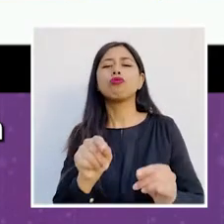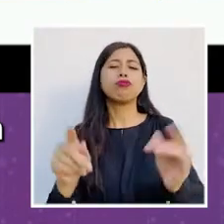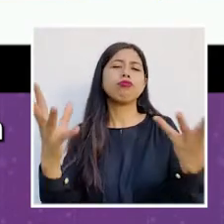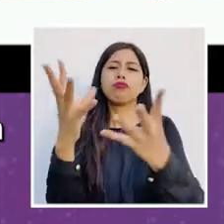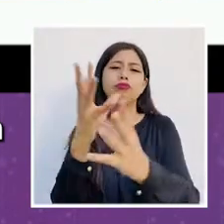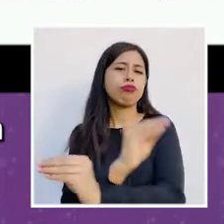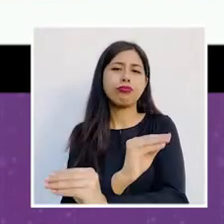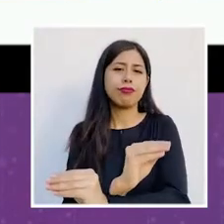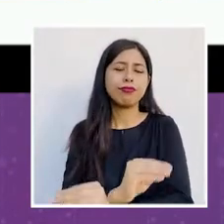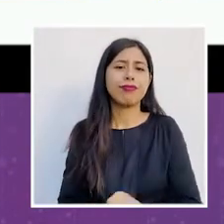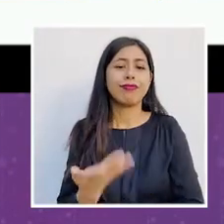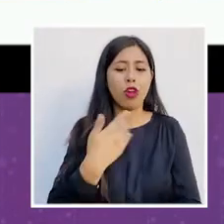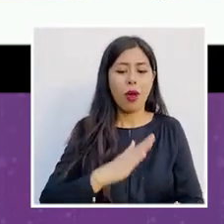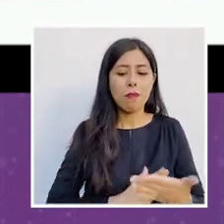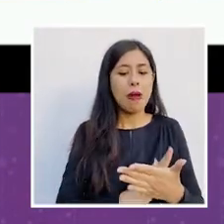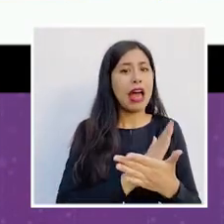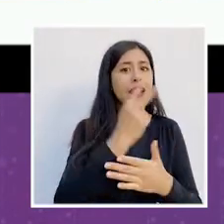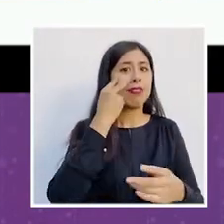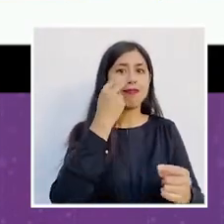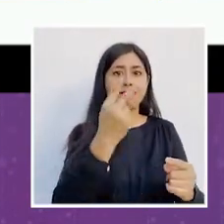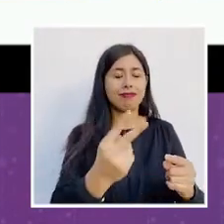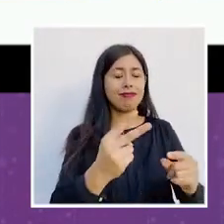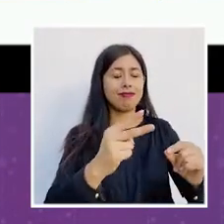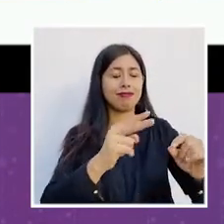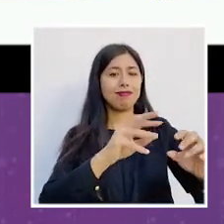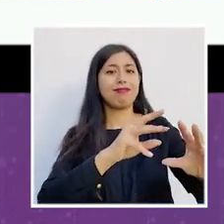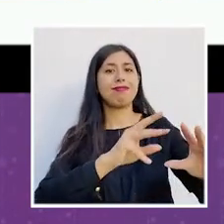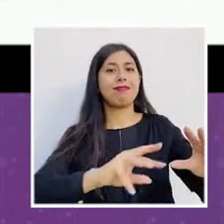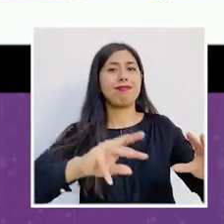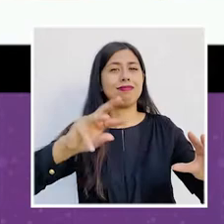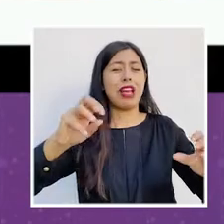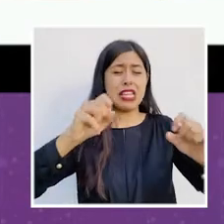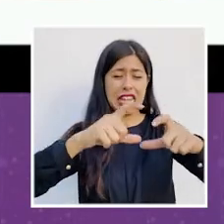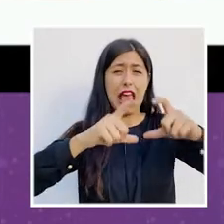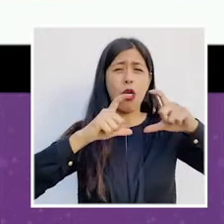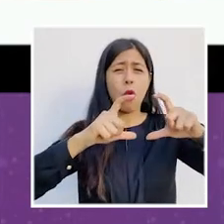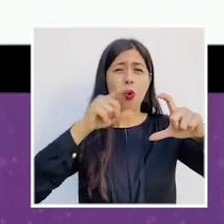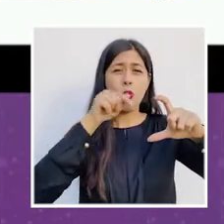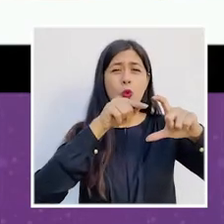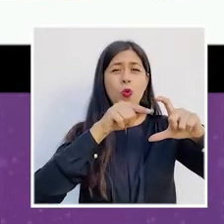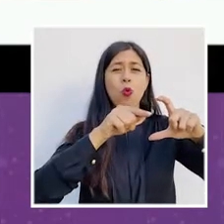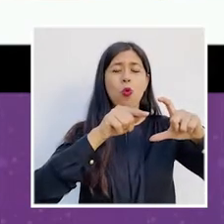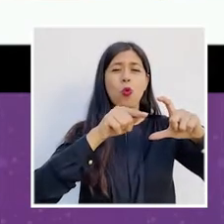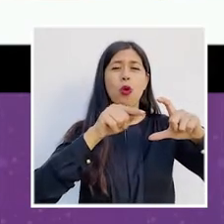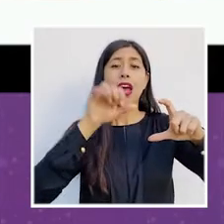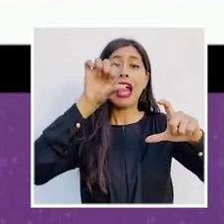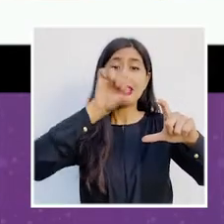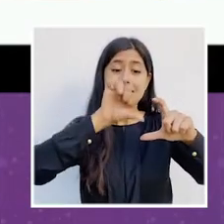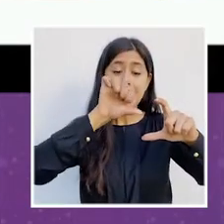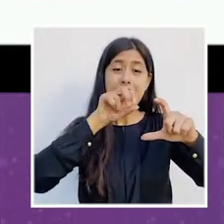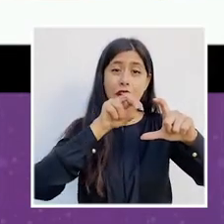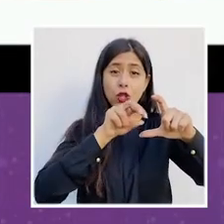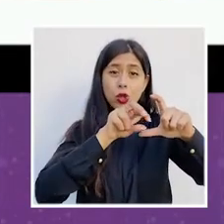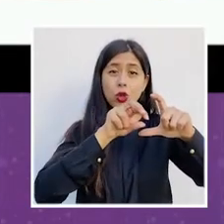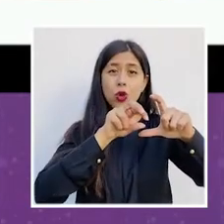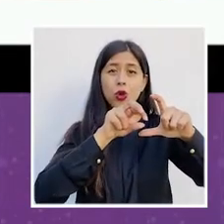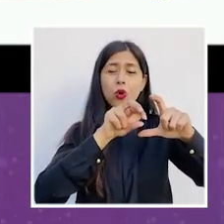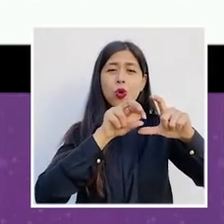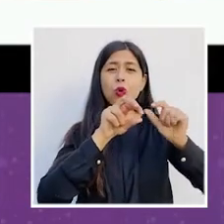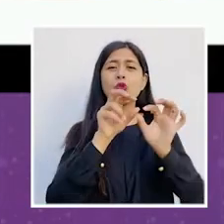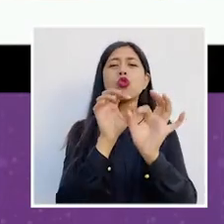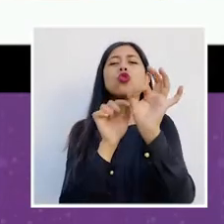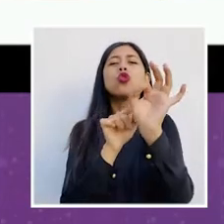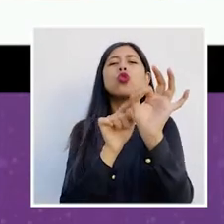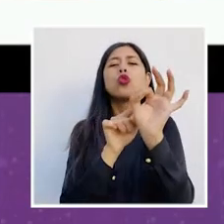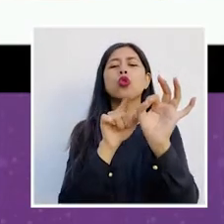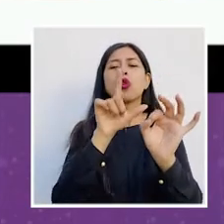comenzar esta animación. Fíjense bien, es un círculo grande, y al centro de ese círculo grande está